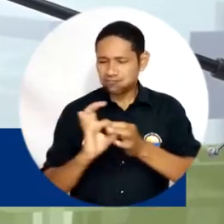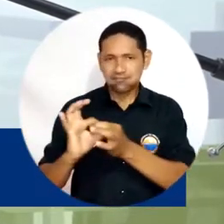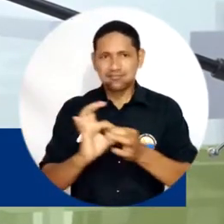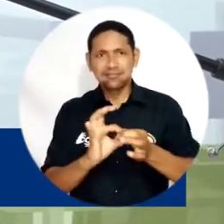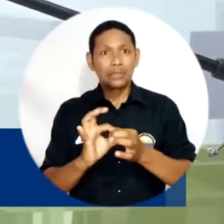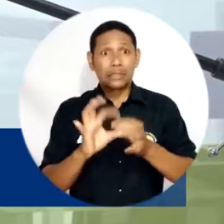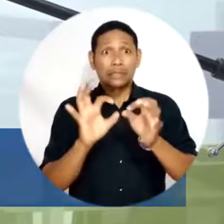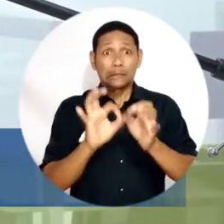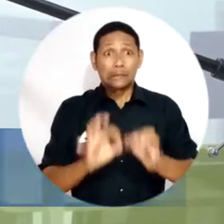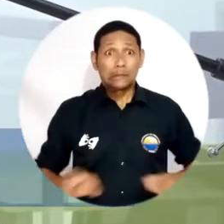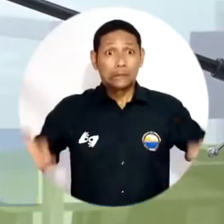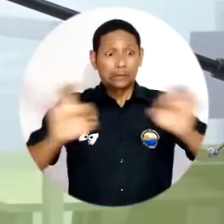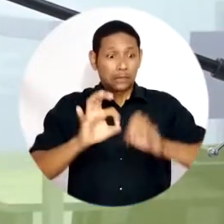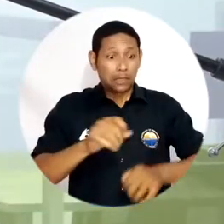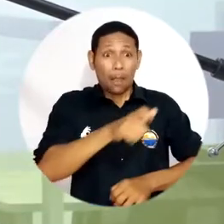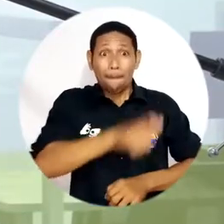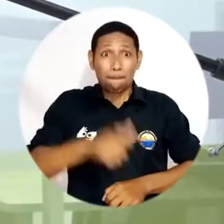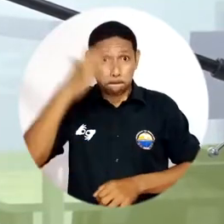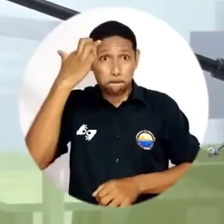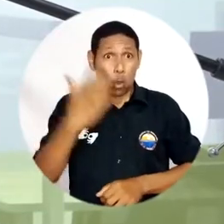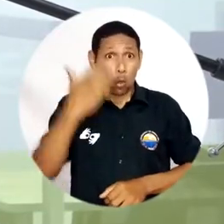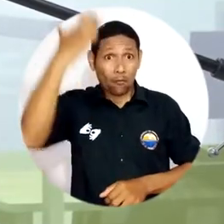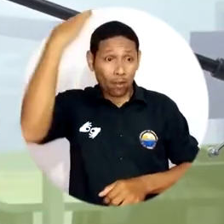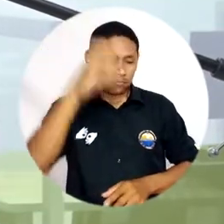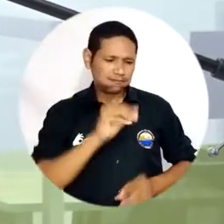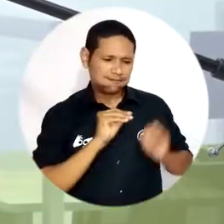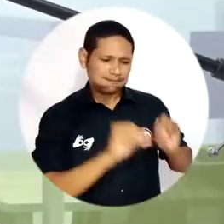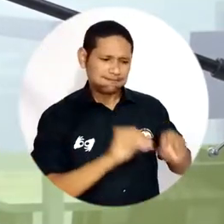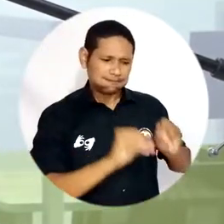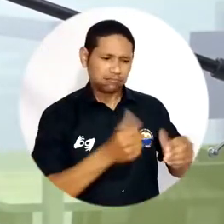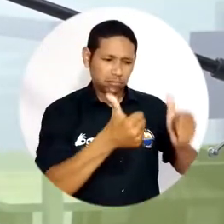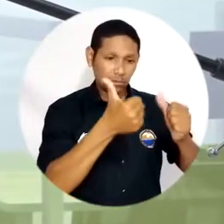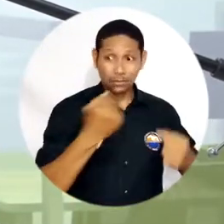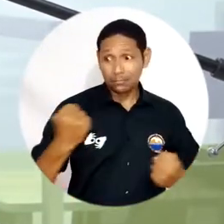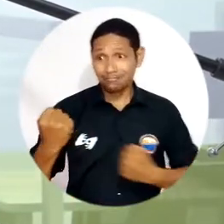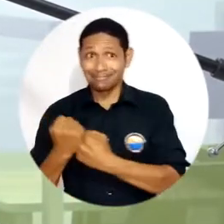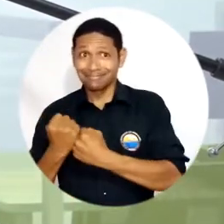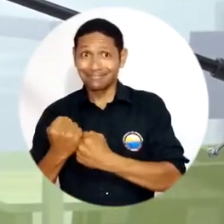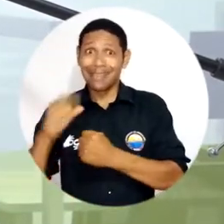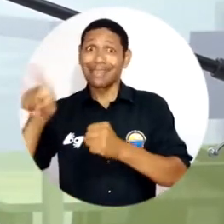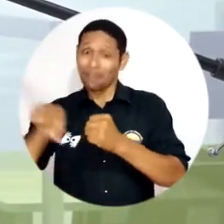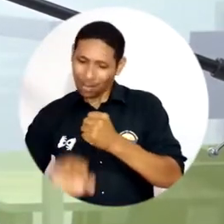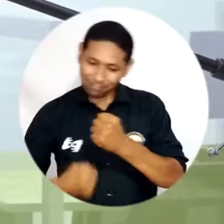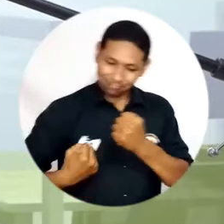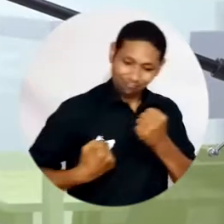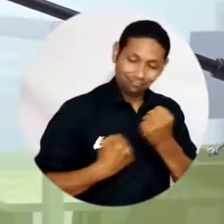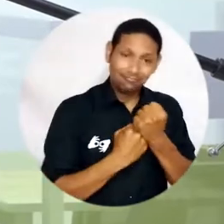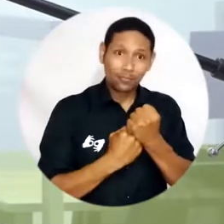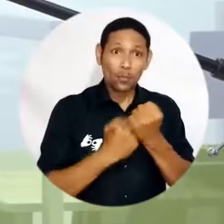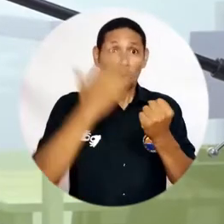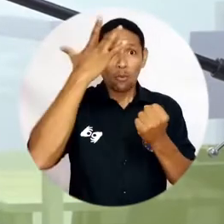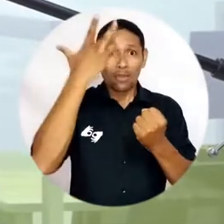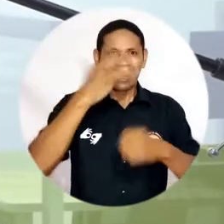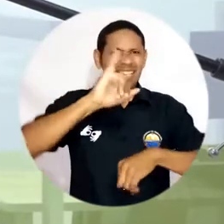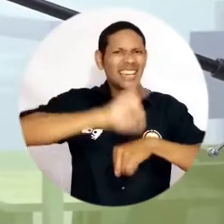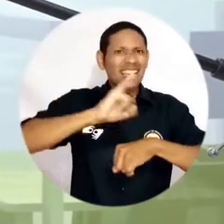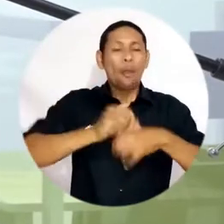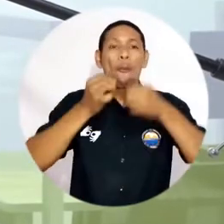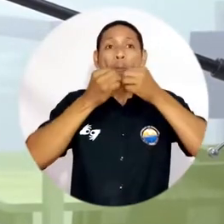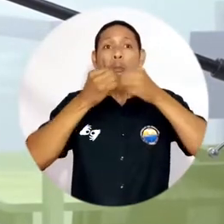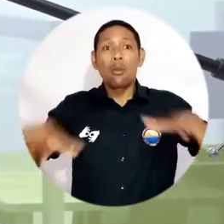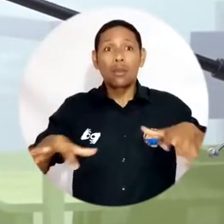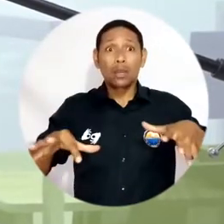que tengamos mejores profesionales, que fortalezcamos ambas instituciones, porque en últimas, como instituciones públicas, hay un